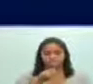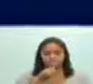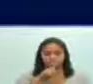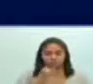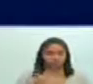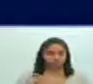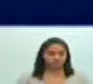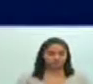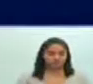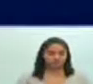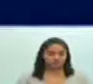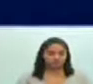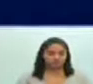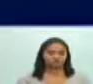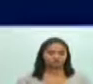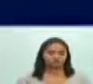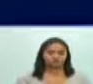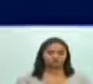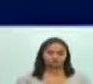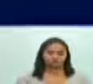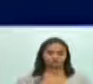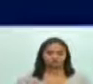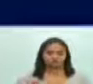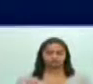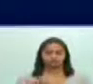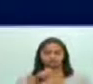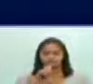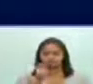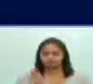a tierra de moros. Pueden tomar notas.